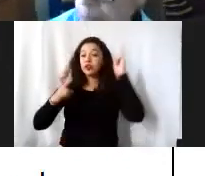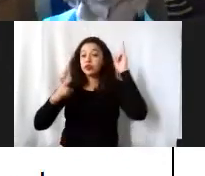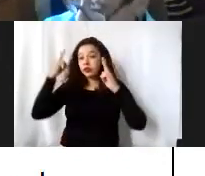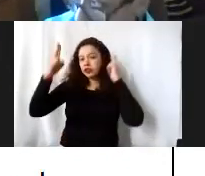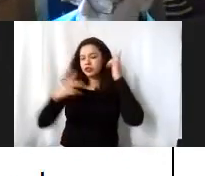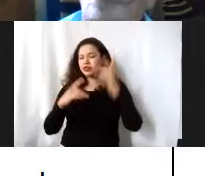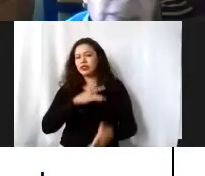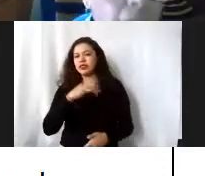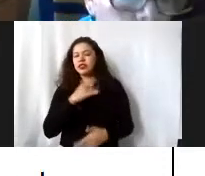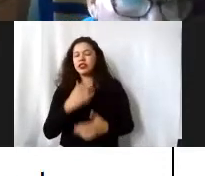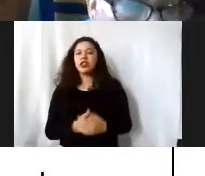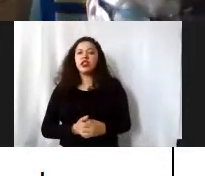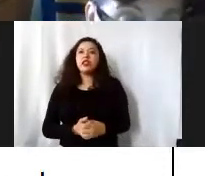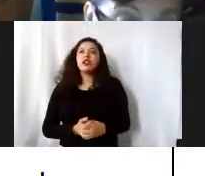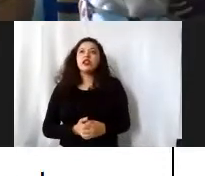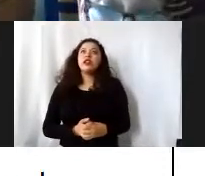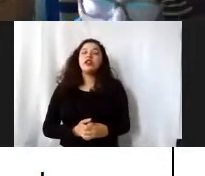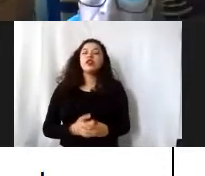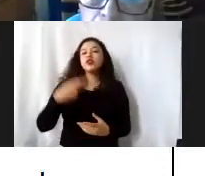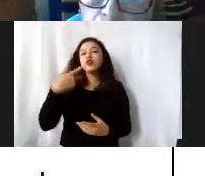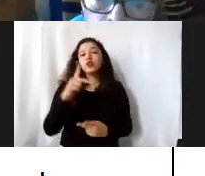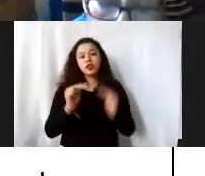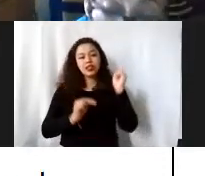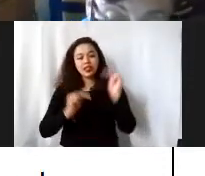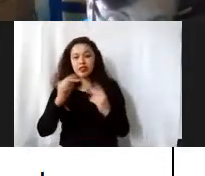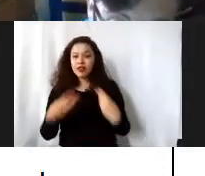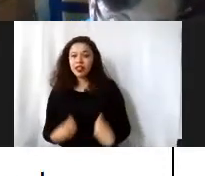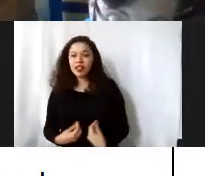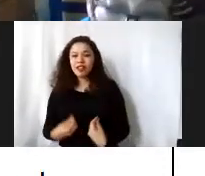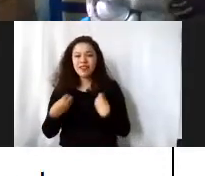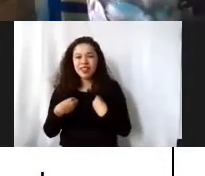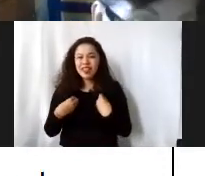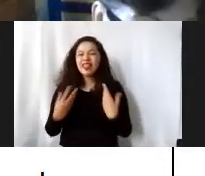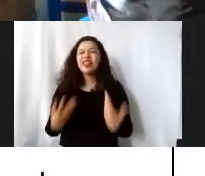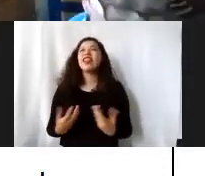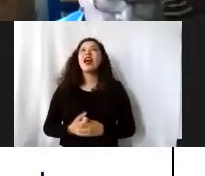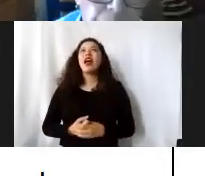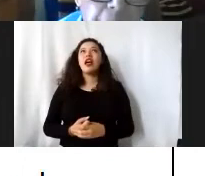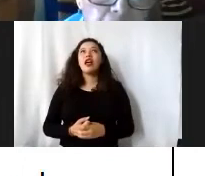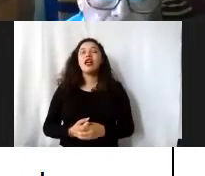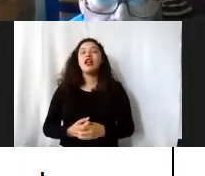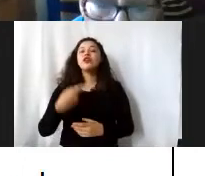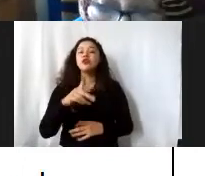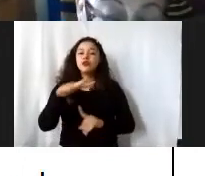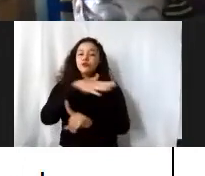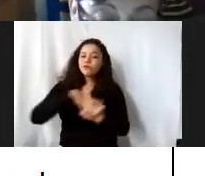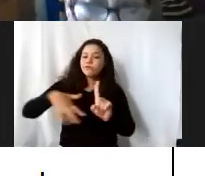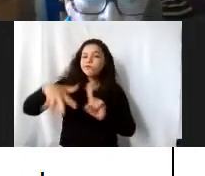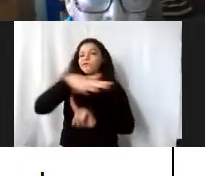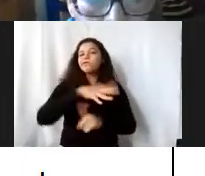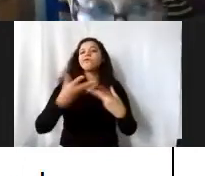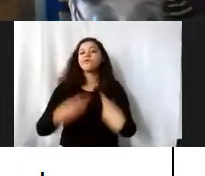su estatus de vida o de las condiciones de la vivienda, su